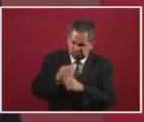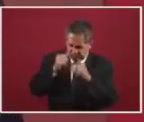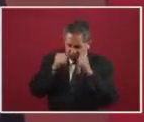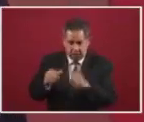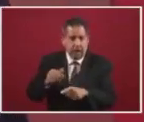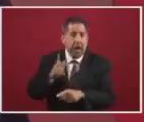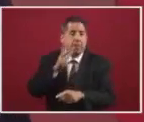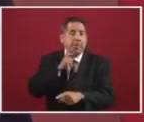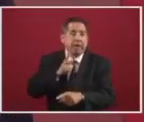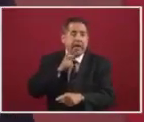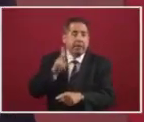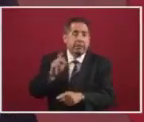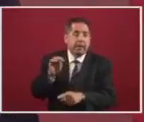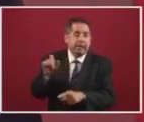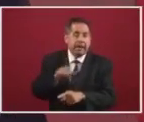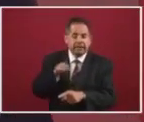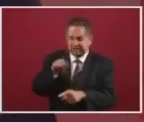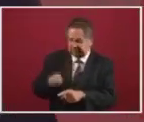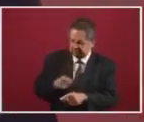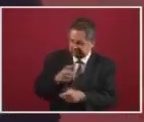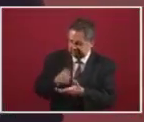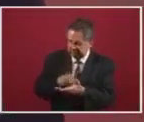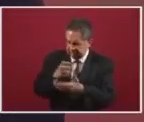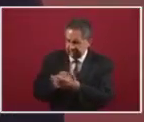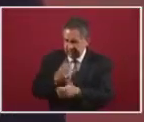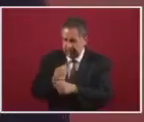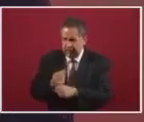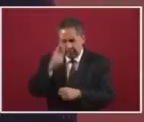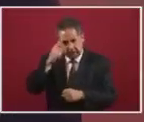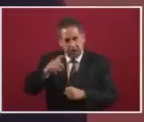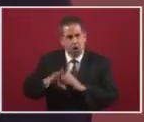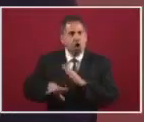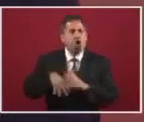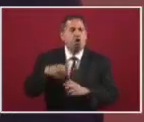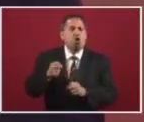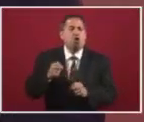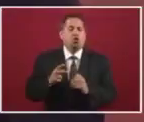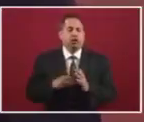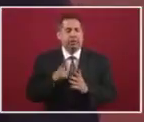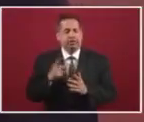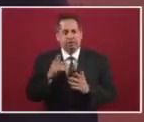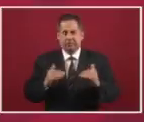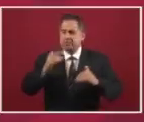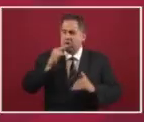lo estamos haciendo, para recuperar la producción.